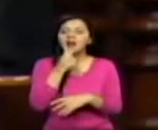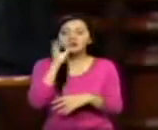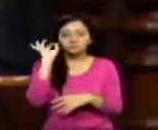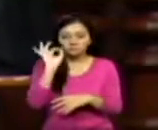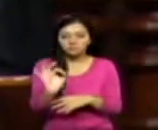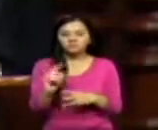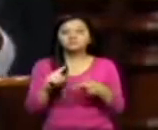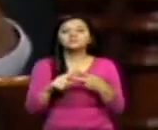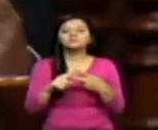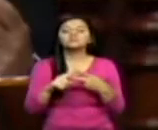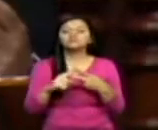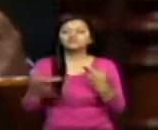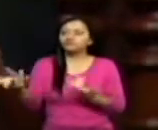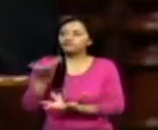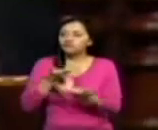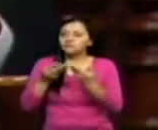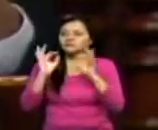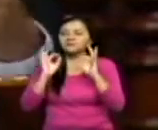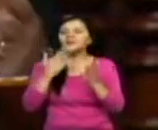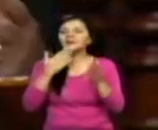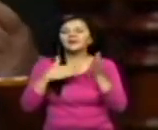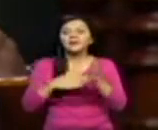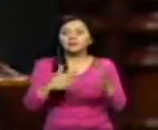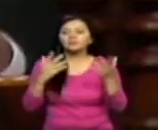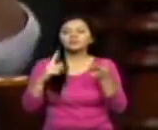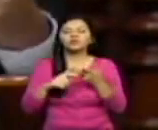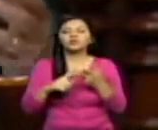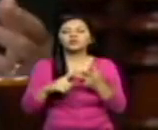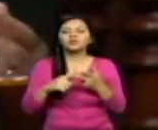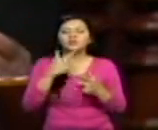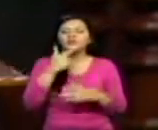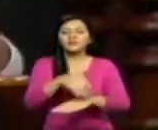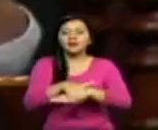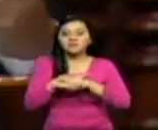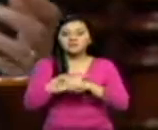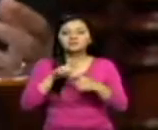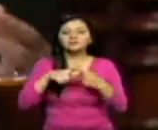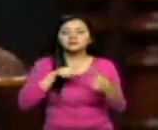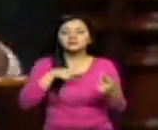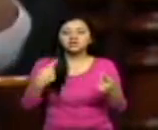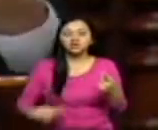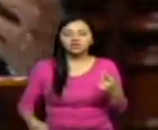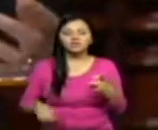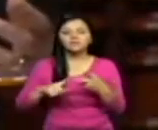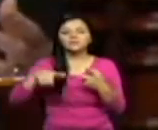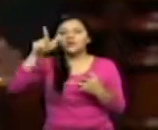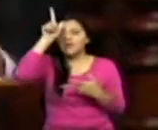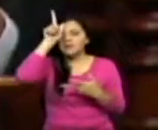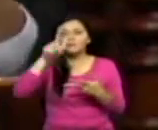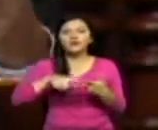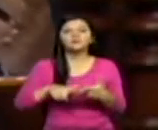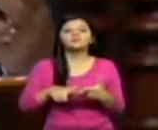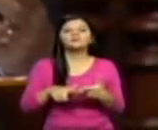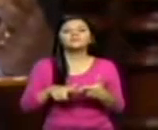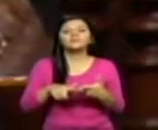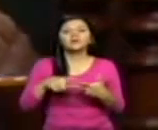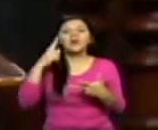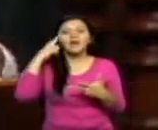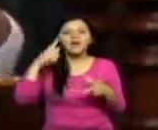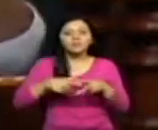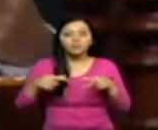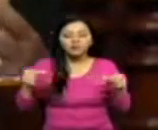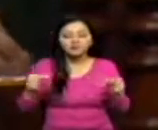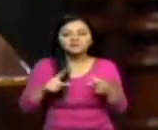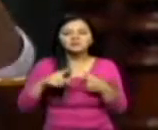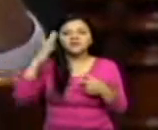internacional científico, como por ejemplo el inglés, el chino, el alemán, el japonés, el